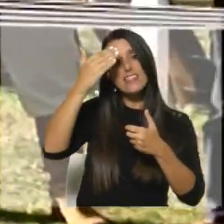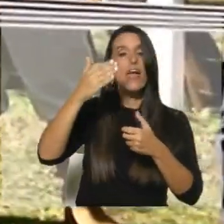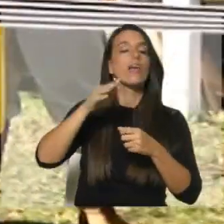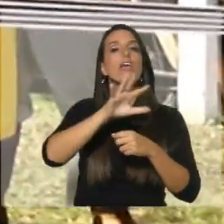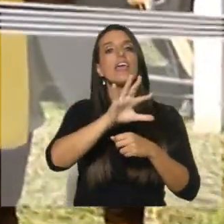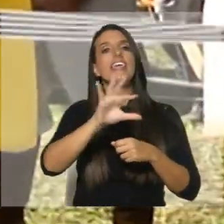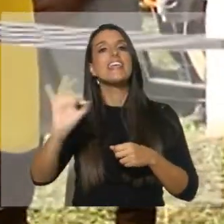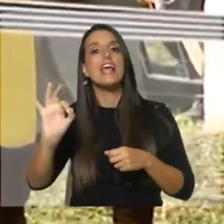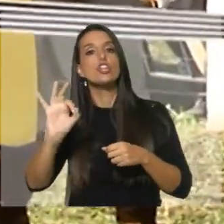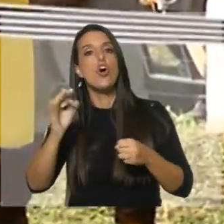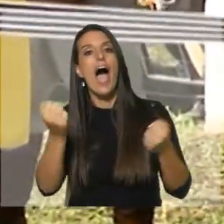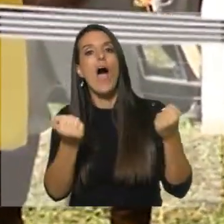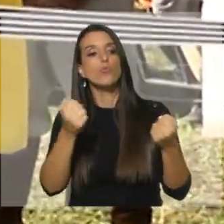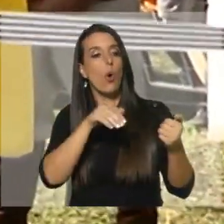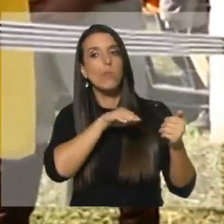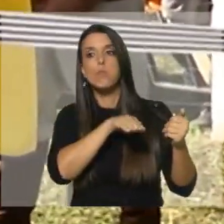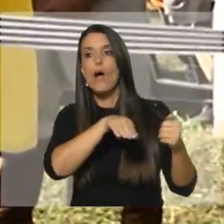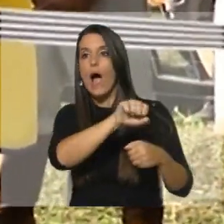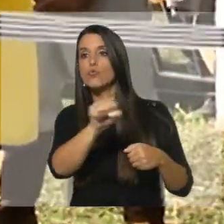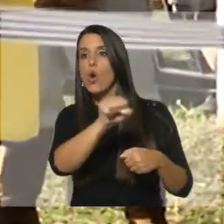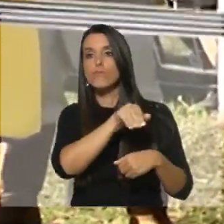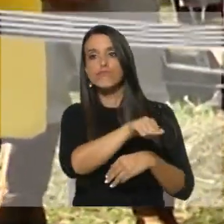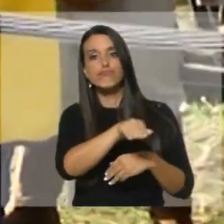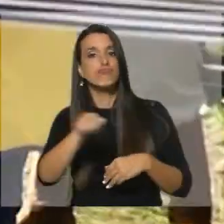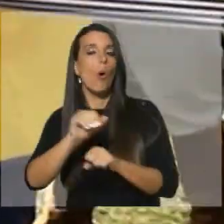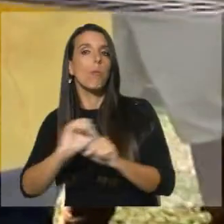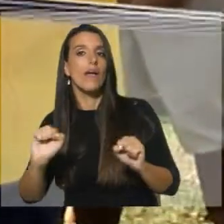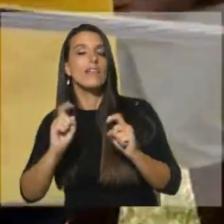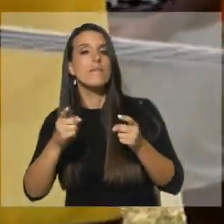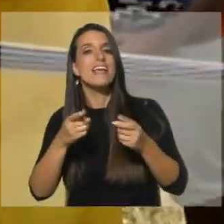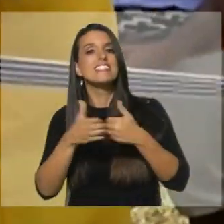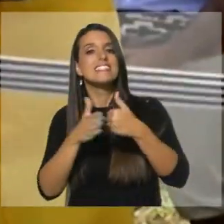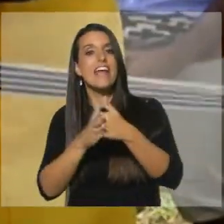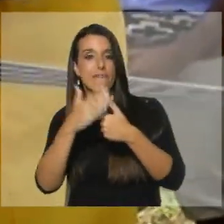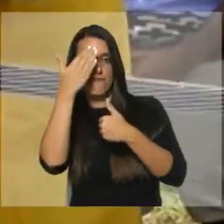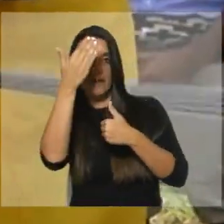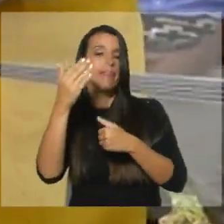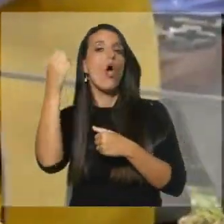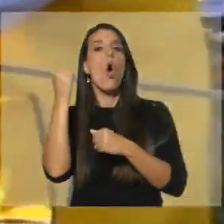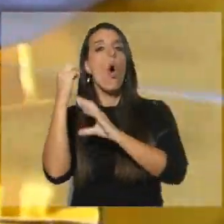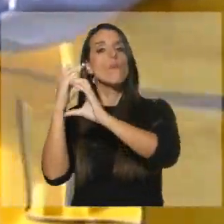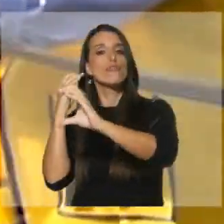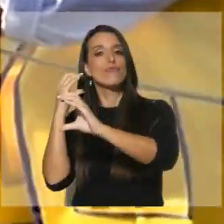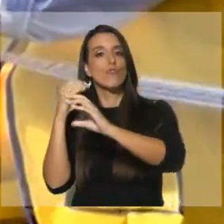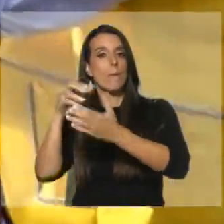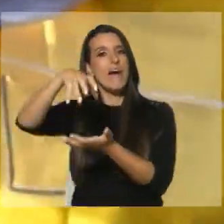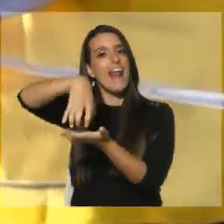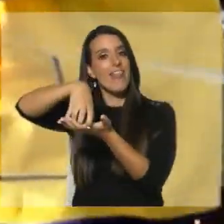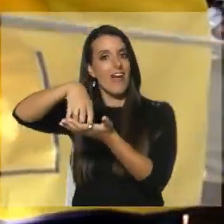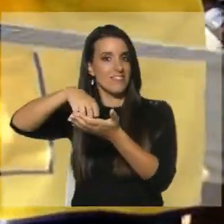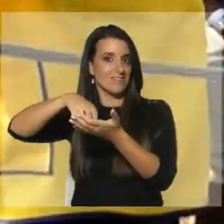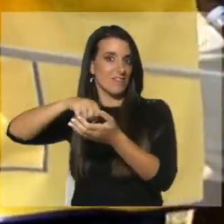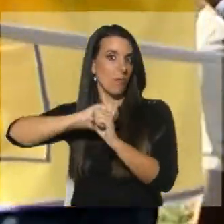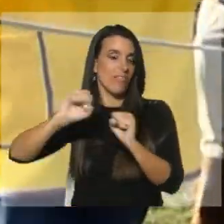autos y, bueno, y estamos muy cerca de los destinos de los ómnibus, que facilita mucho el acceso al predio. Esta entrada nueva